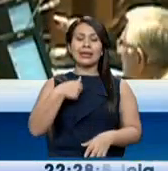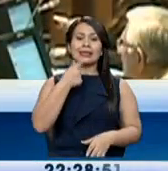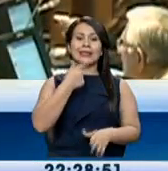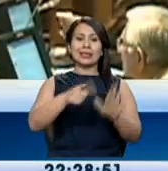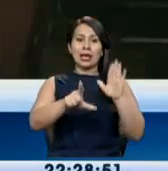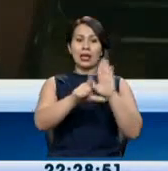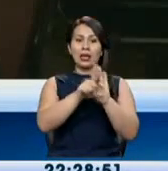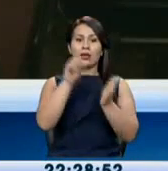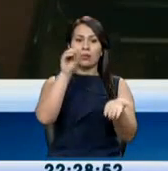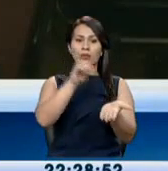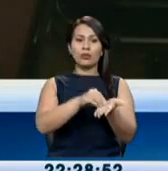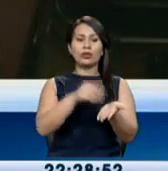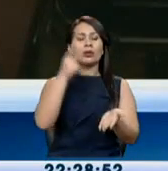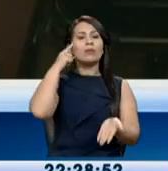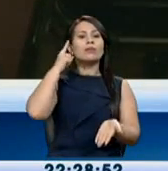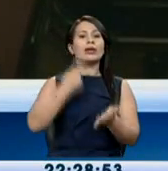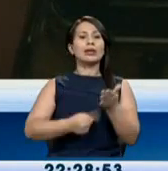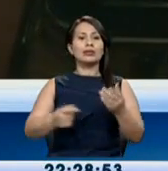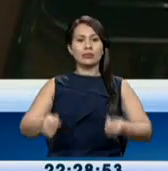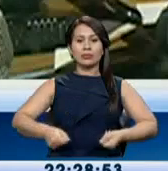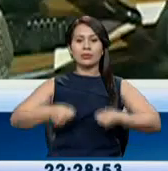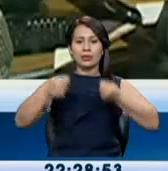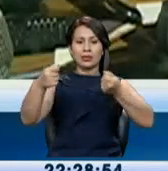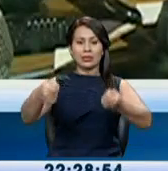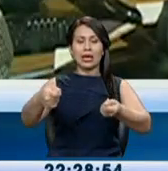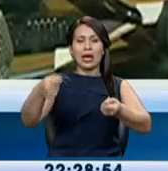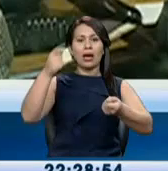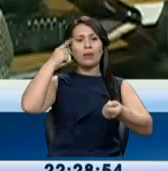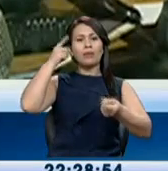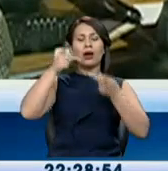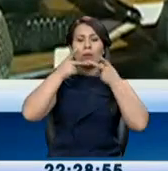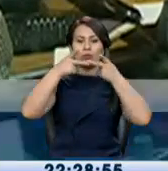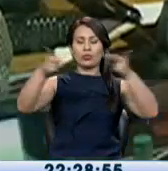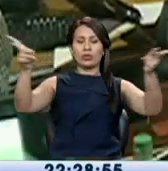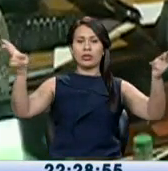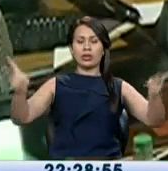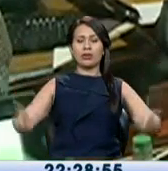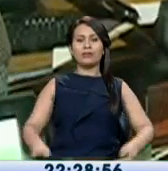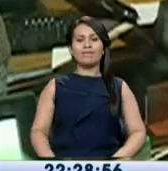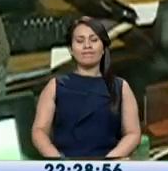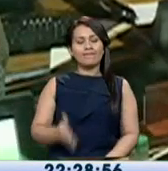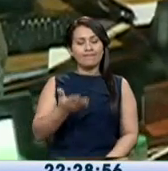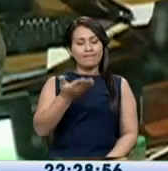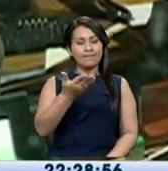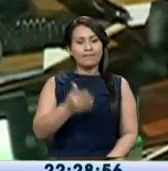al Ejecutivo para que sea enviada al registro oficial para su publicación. Informo Javier Gallo.